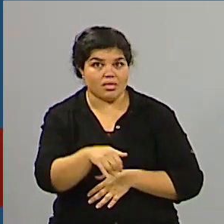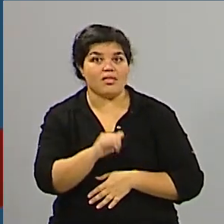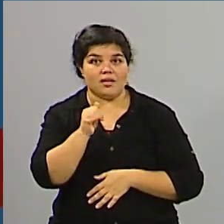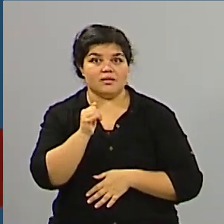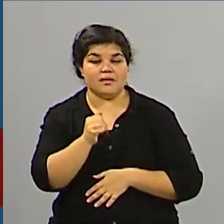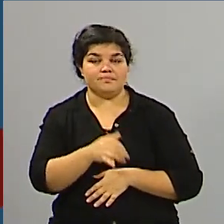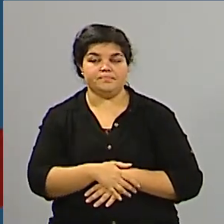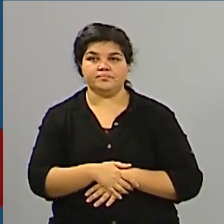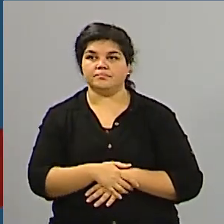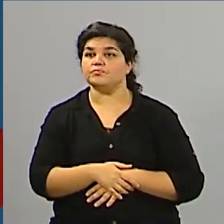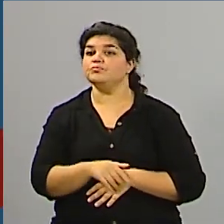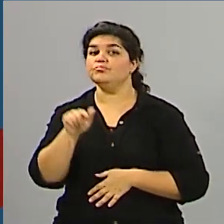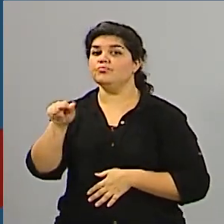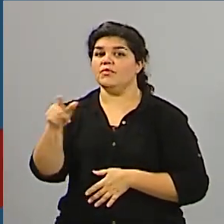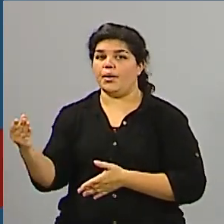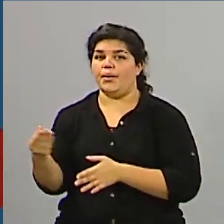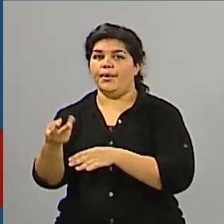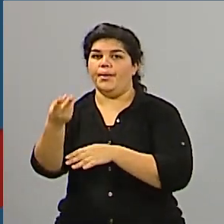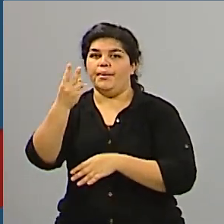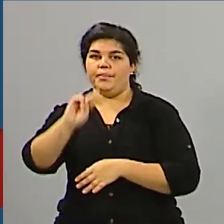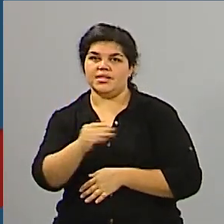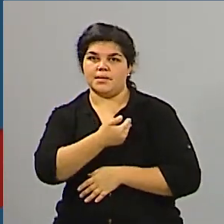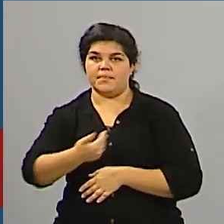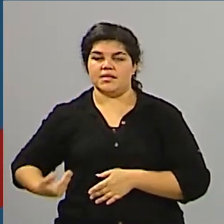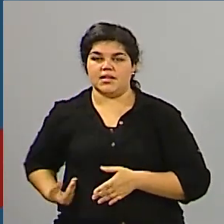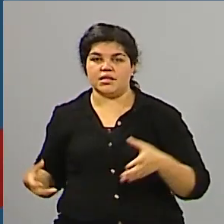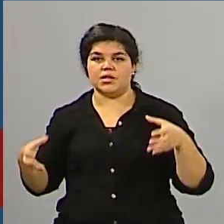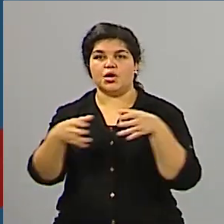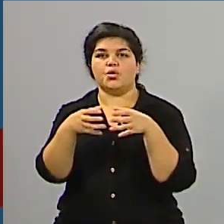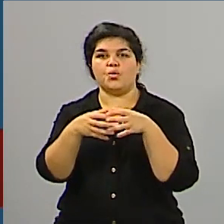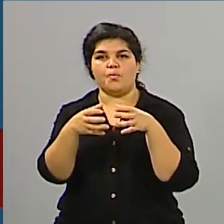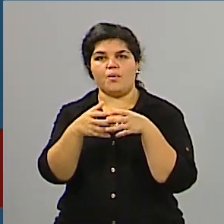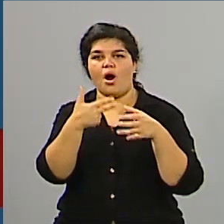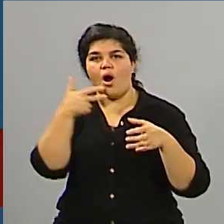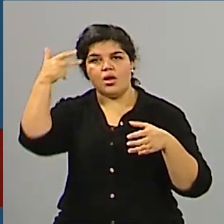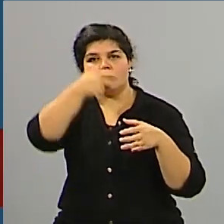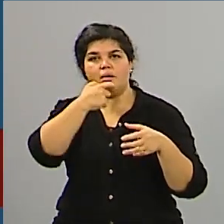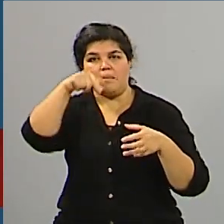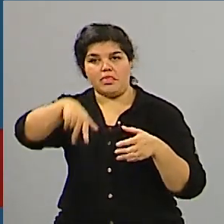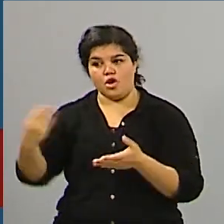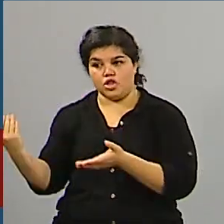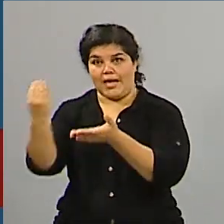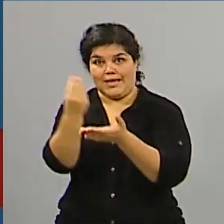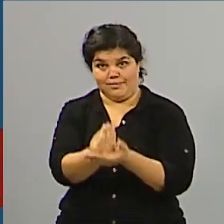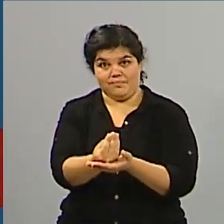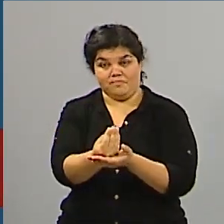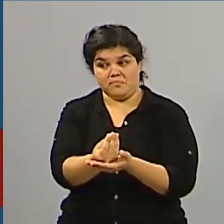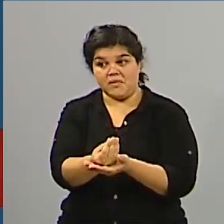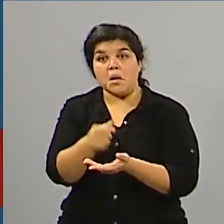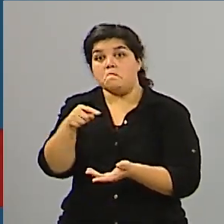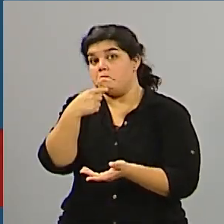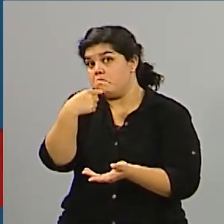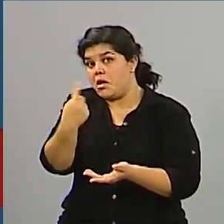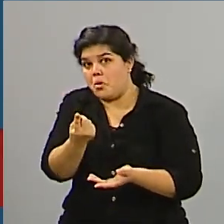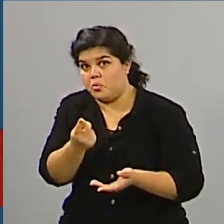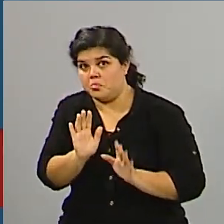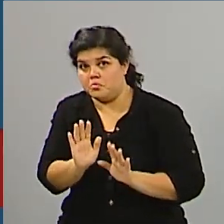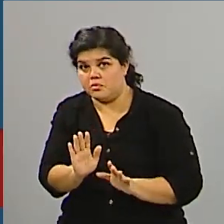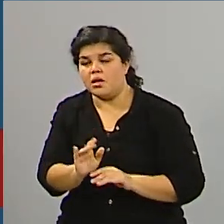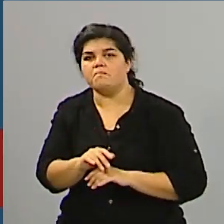principio, cuando se empezaba a notar esa llegada masiva de chilenos que venían a comprar, se hablaba de, bueno, vienen a